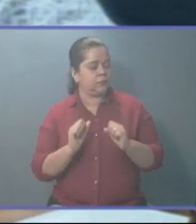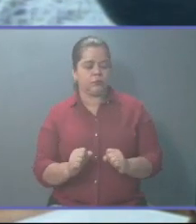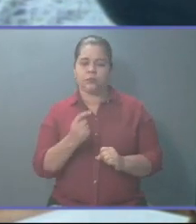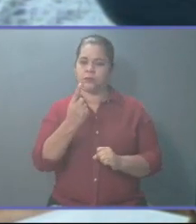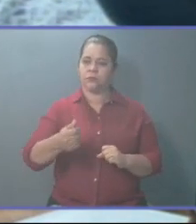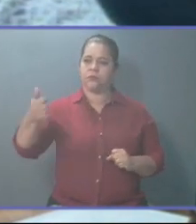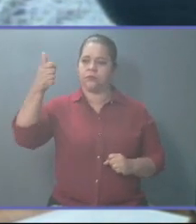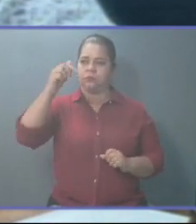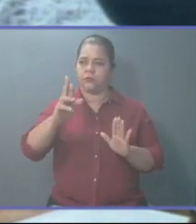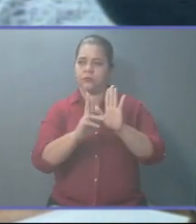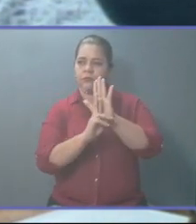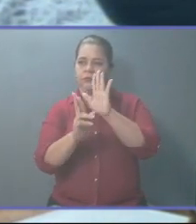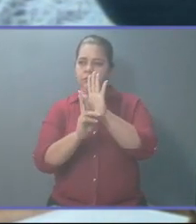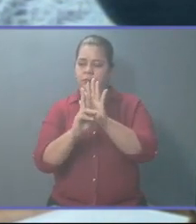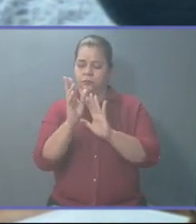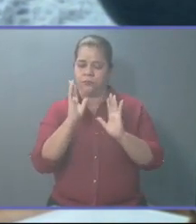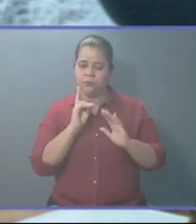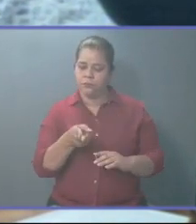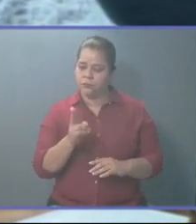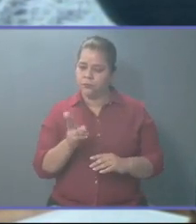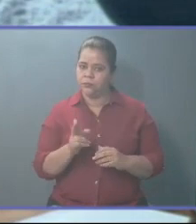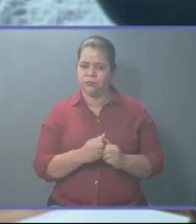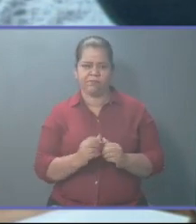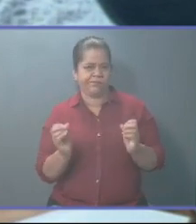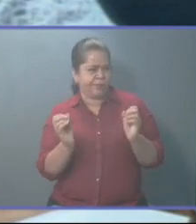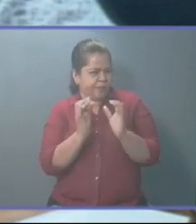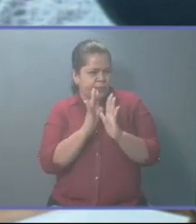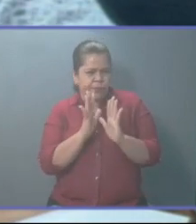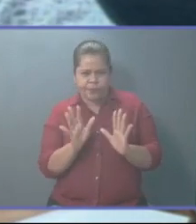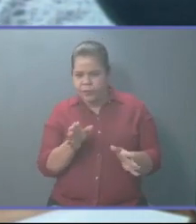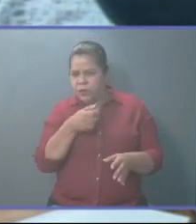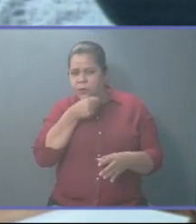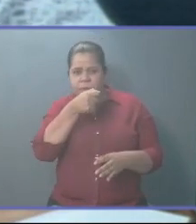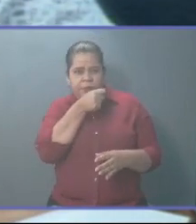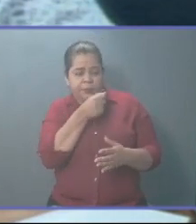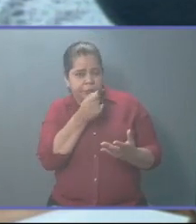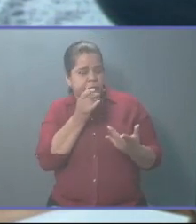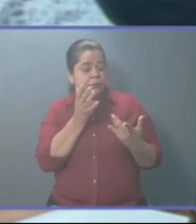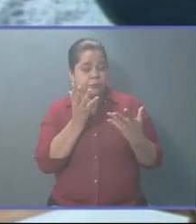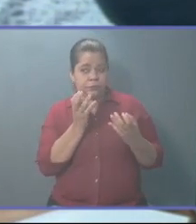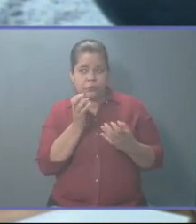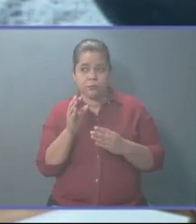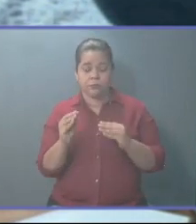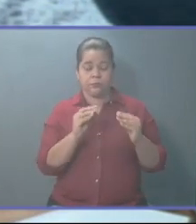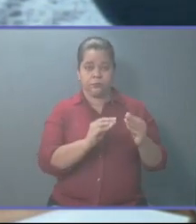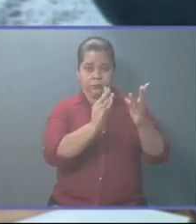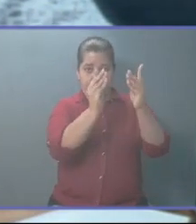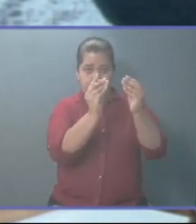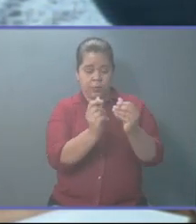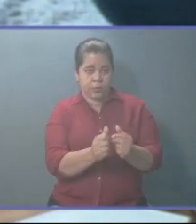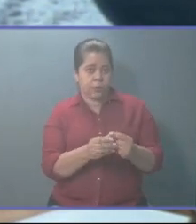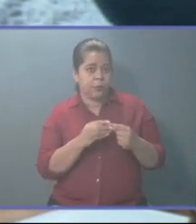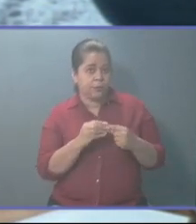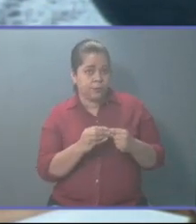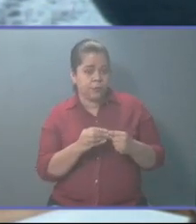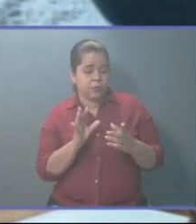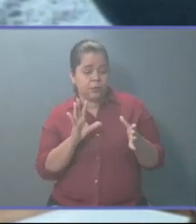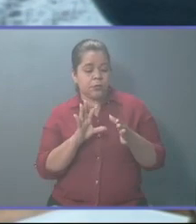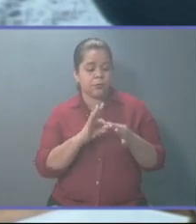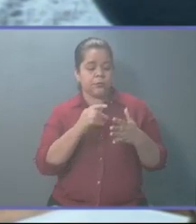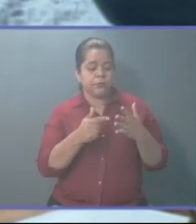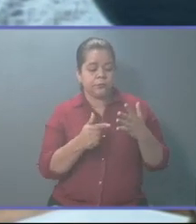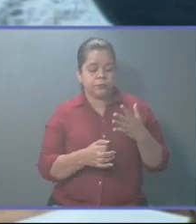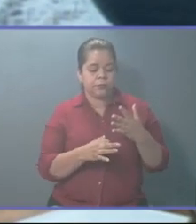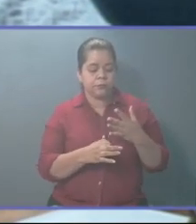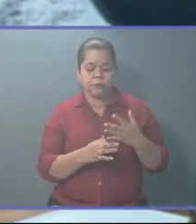gobierno ni representantes de los mismos. Ninguna información relacionada a la formulación y ejecución del presupuesto extraordinario relacionado con esta ley